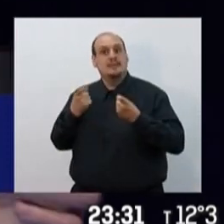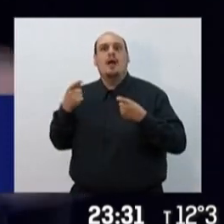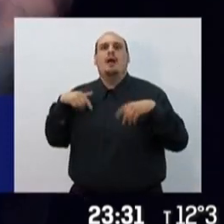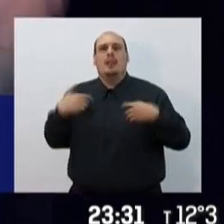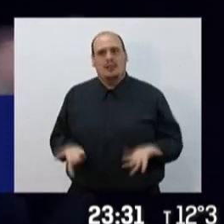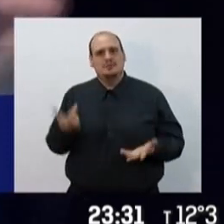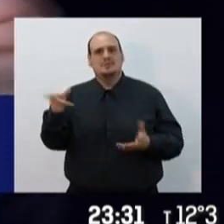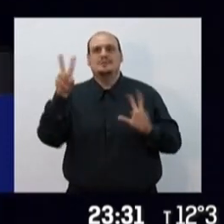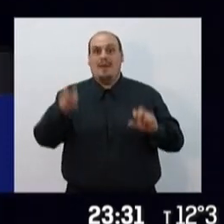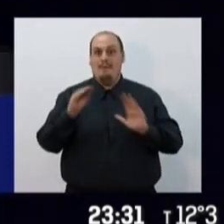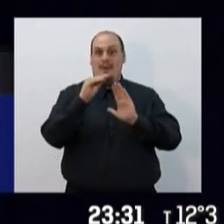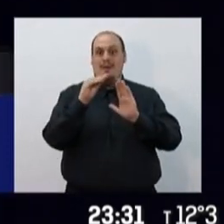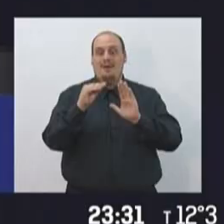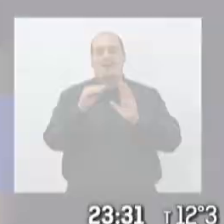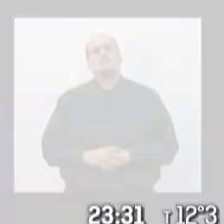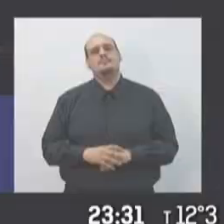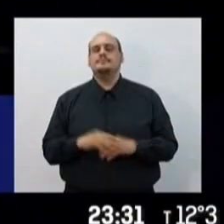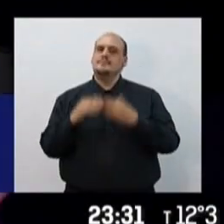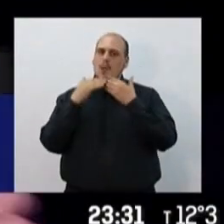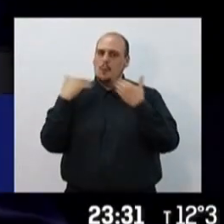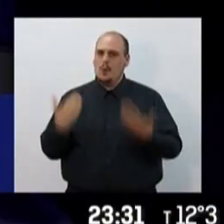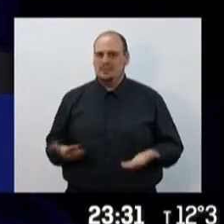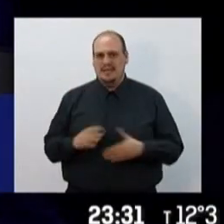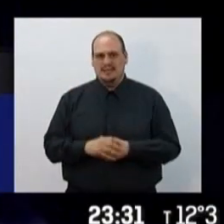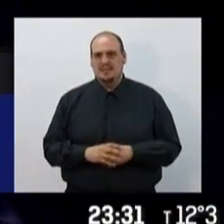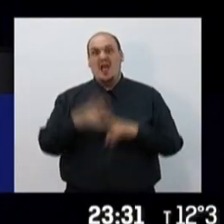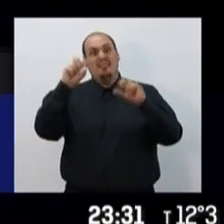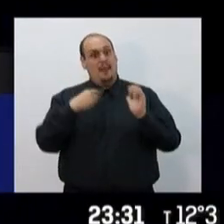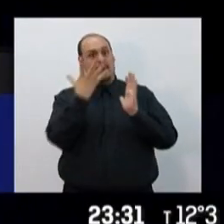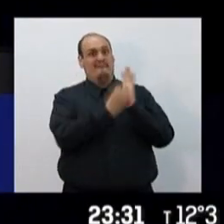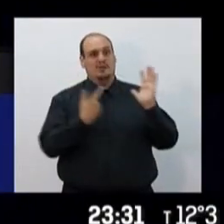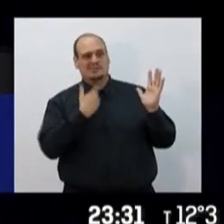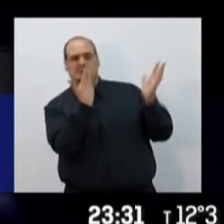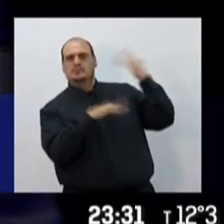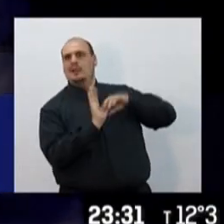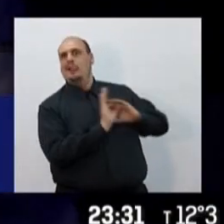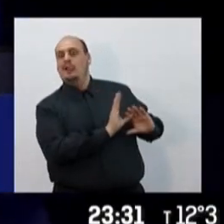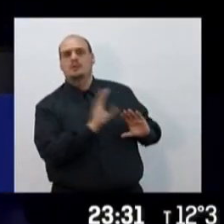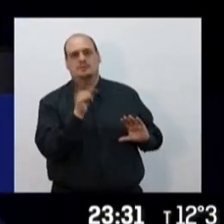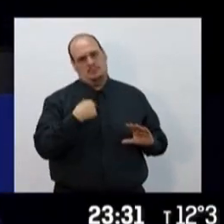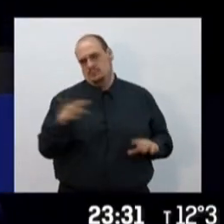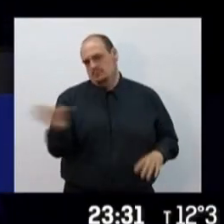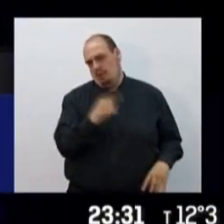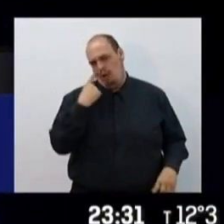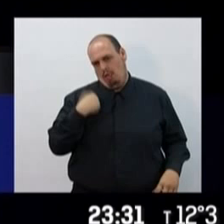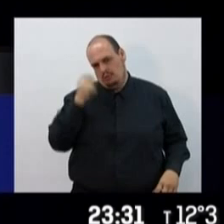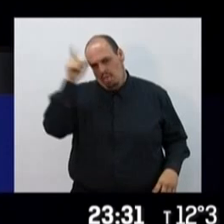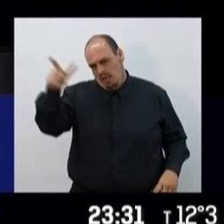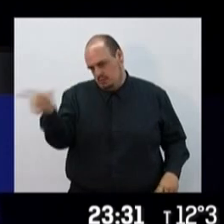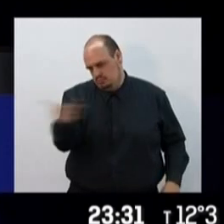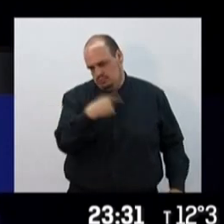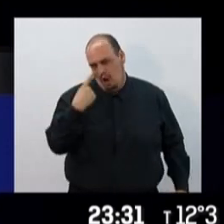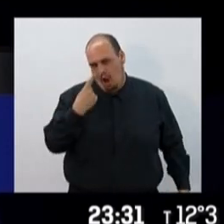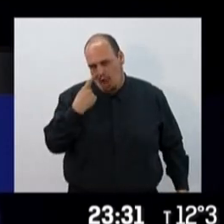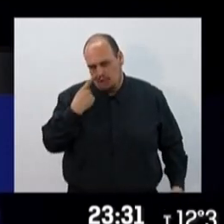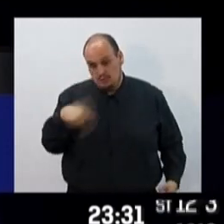eso lo agregamos en la currícula educativa. No voy a escapar al tema del aborto, todos saben lo que yo pienso. Miren, en la Argentina